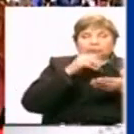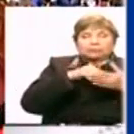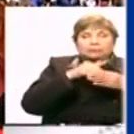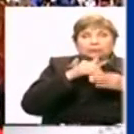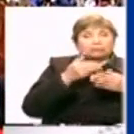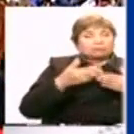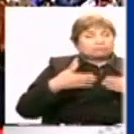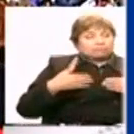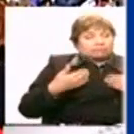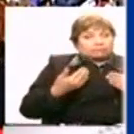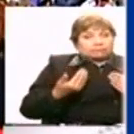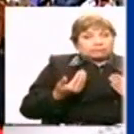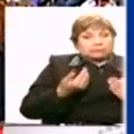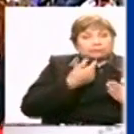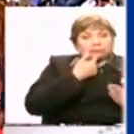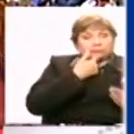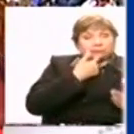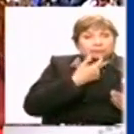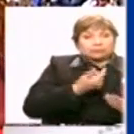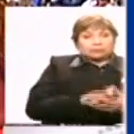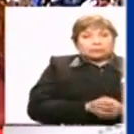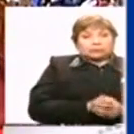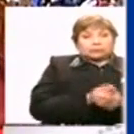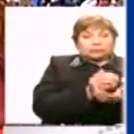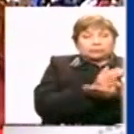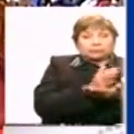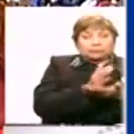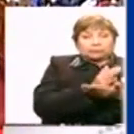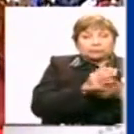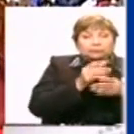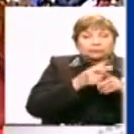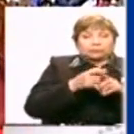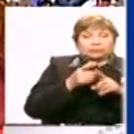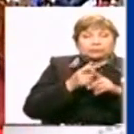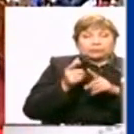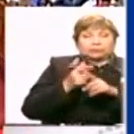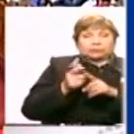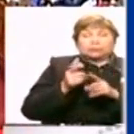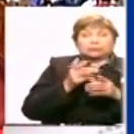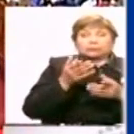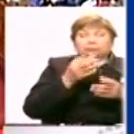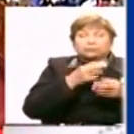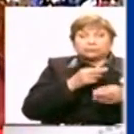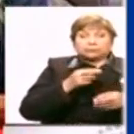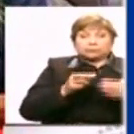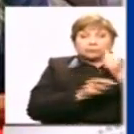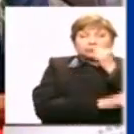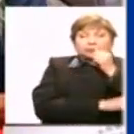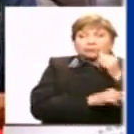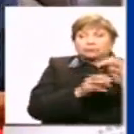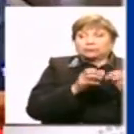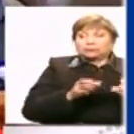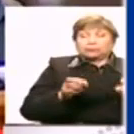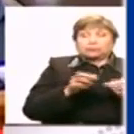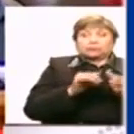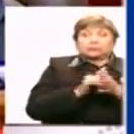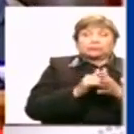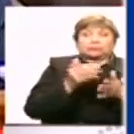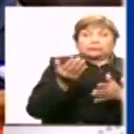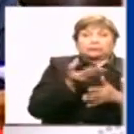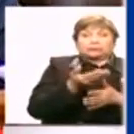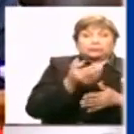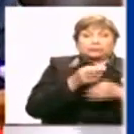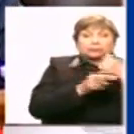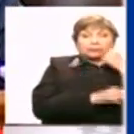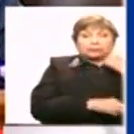de quiénes van a ser el gabinete, porque ojo, y es algo que se ha hablado dentro de la bancada, el tema de dar la confianza también parte de